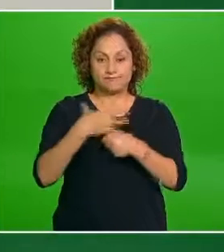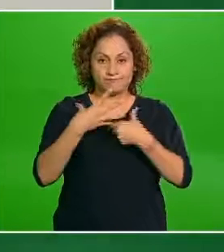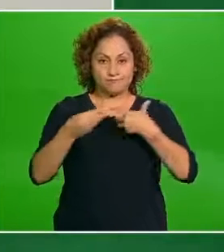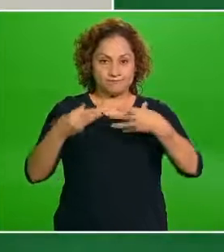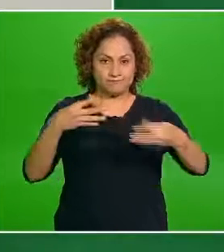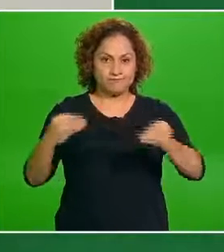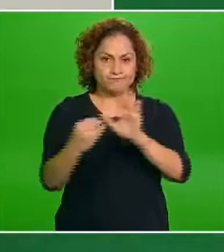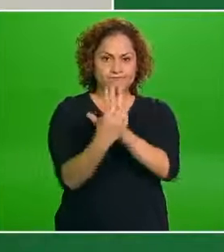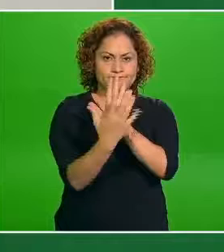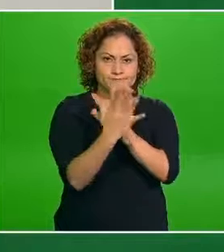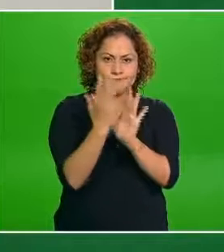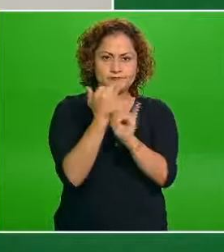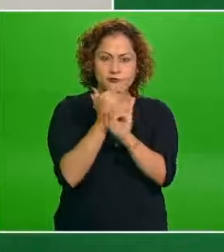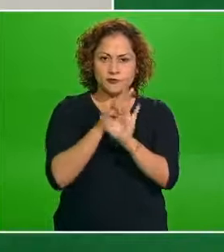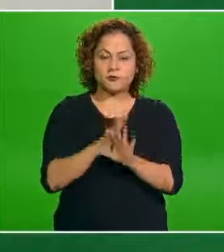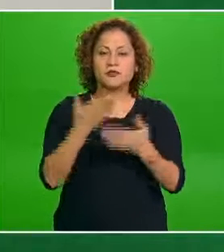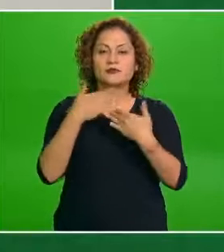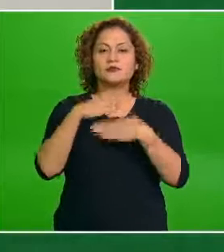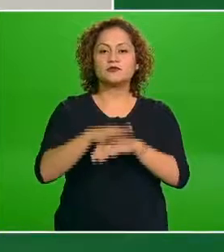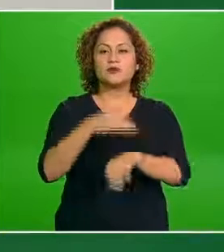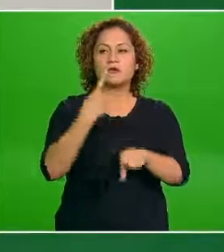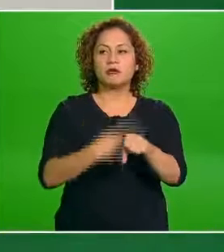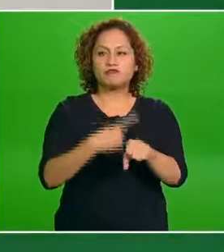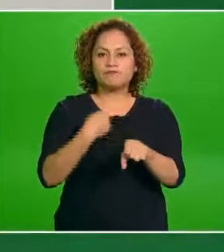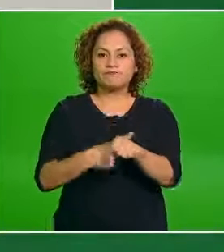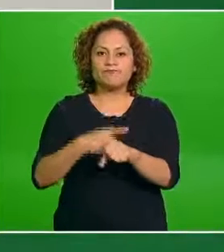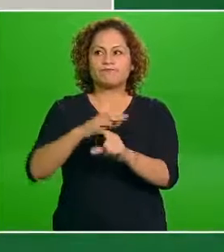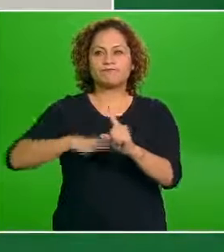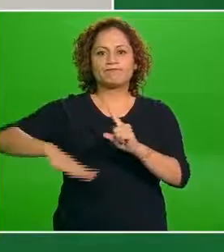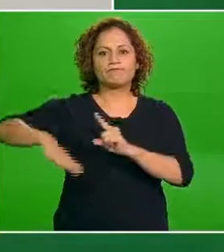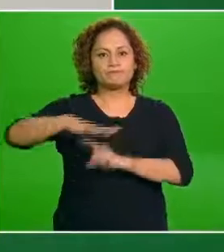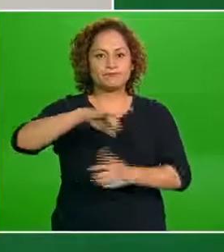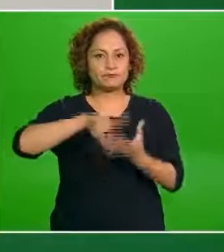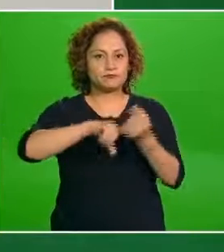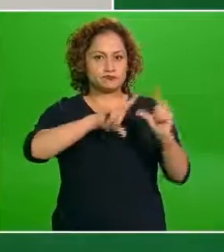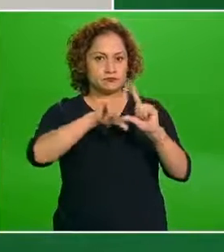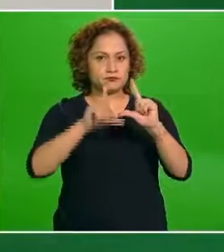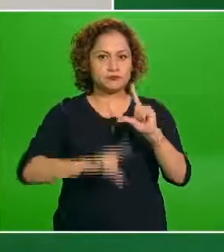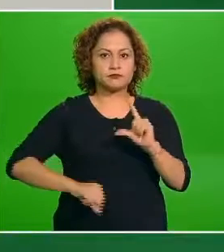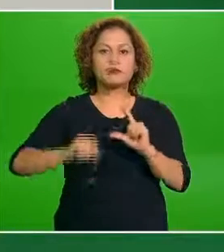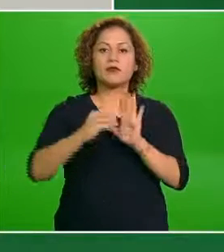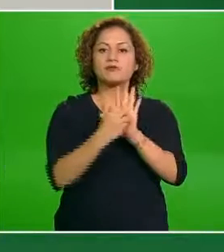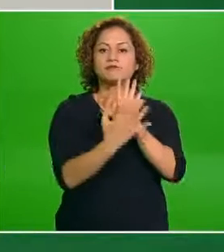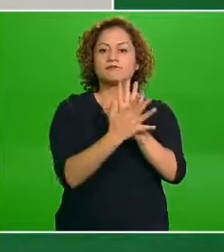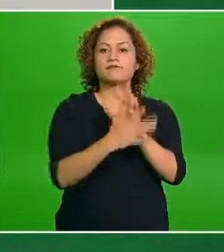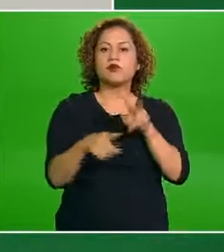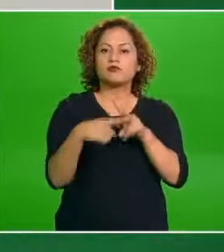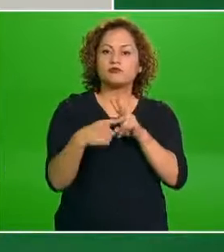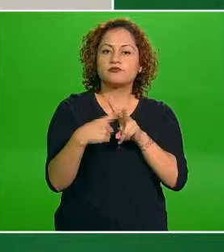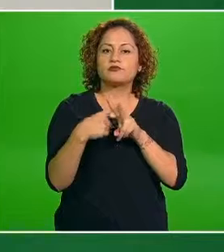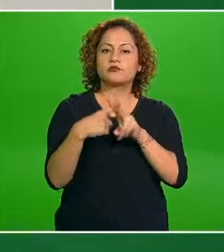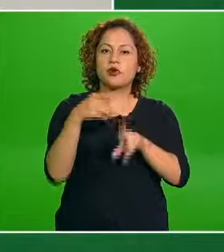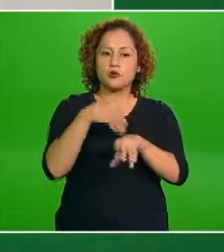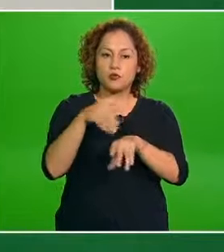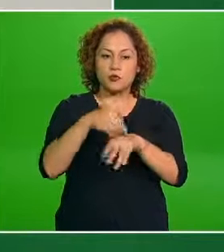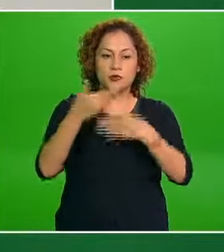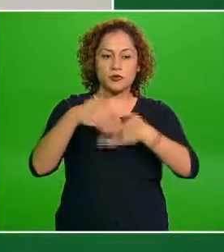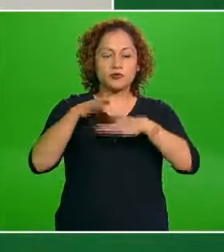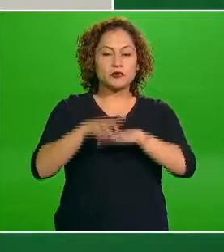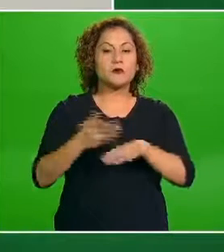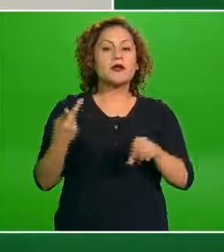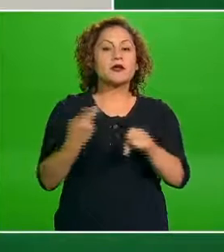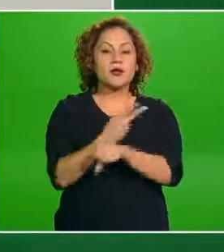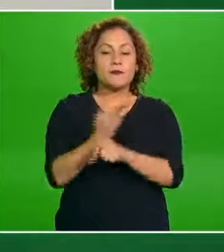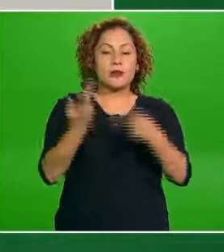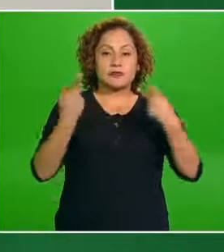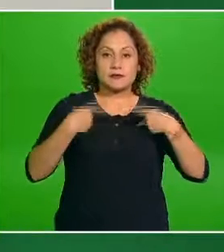les actualizamos el comportamiento de la epidemia y los principales datos estadísticos de cómo esta está comportándose